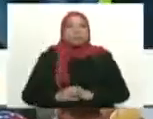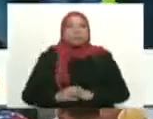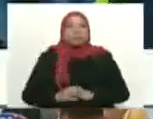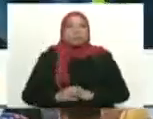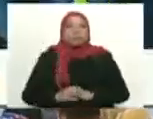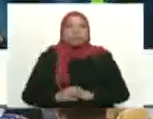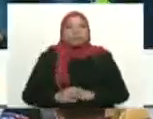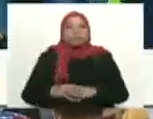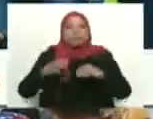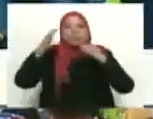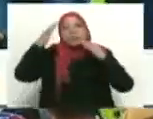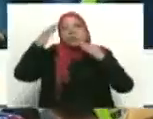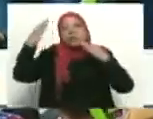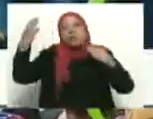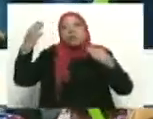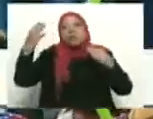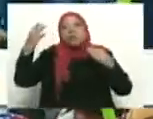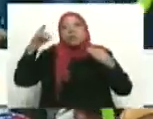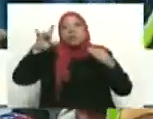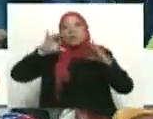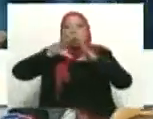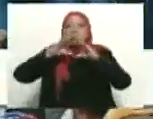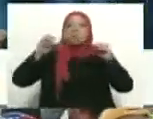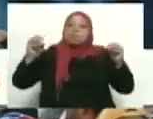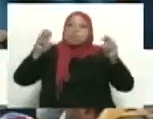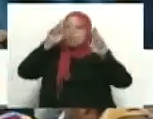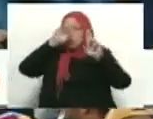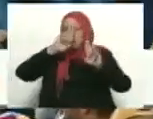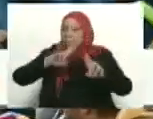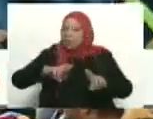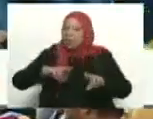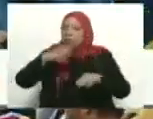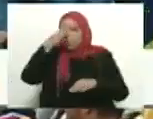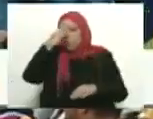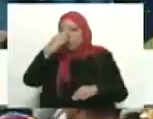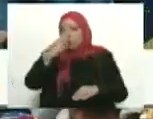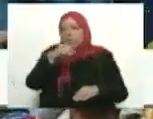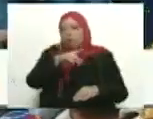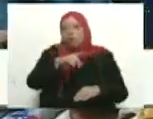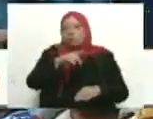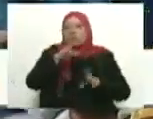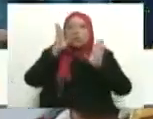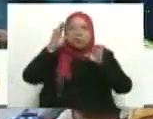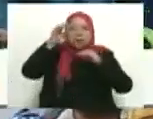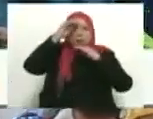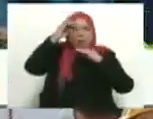Los saludo y las saludo con mucho respeto. ¿Ustedes escuchan bien allá?